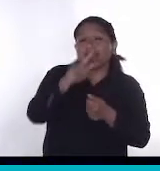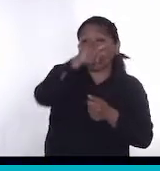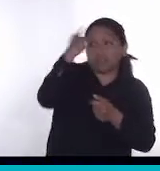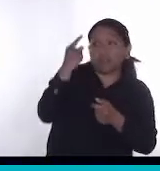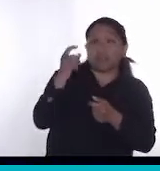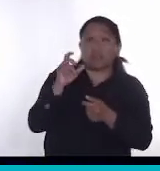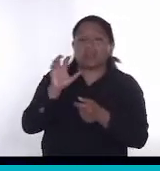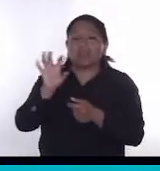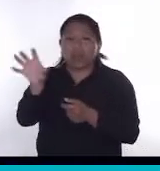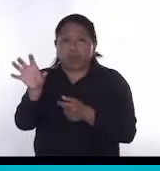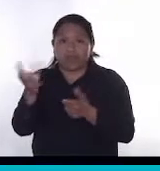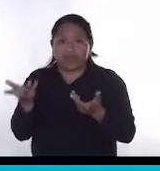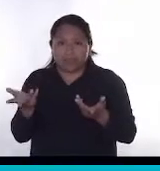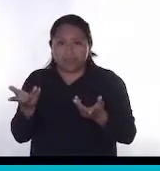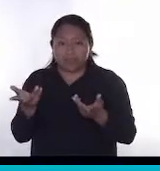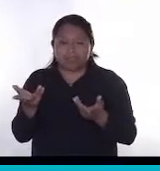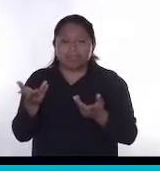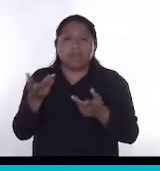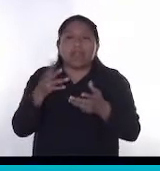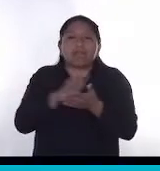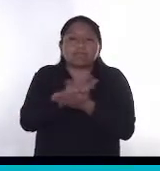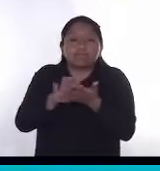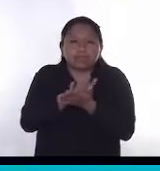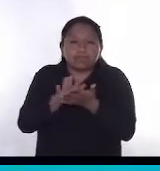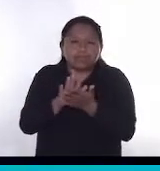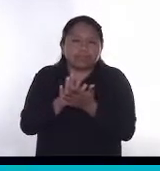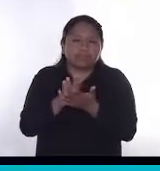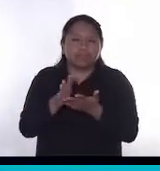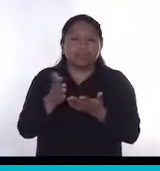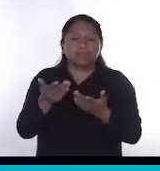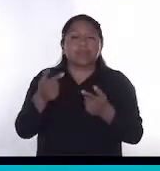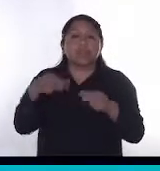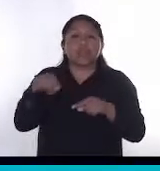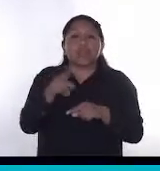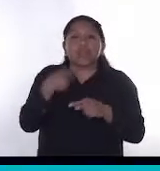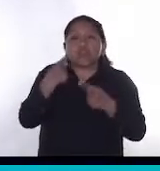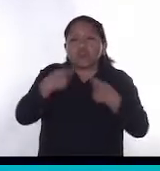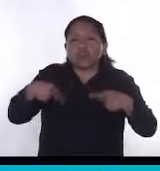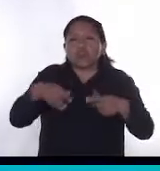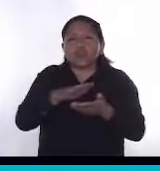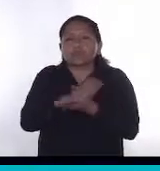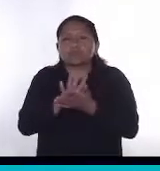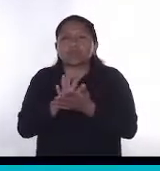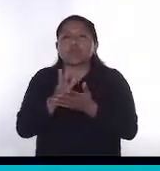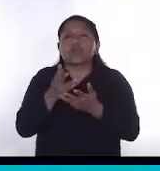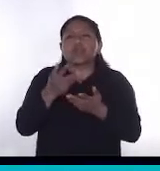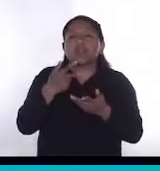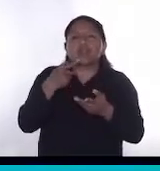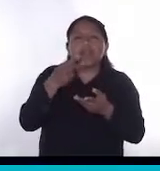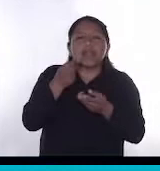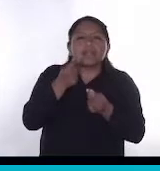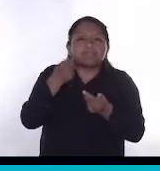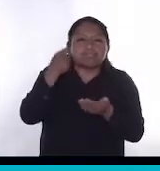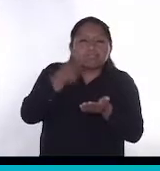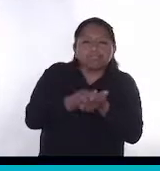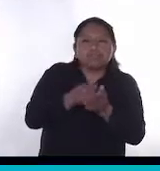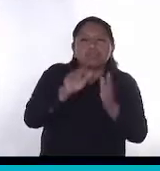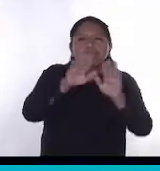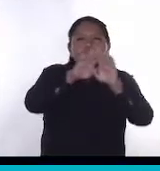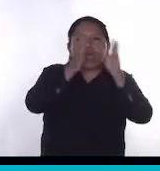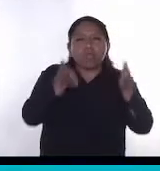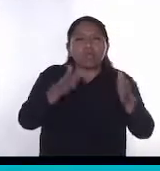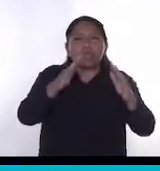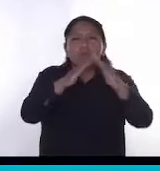poder resolver varias de estas cuestiones cuestiones que tienen que ver con la evaluación de inmuebles donde ante propiedades